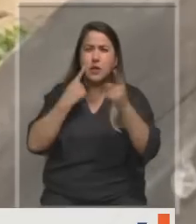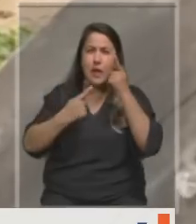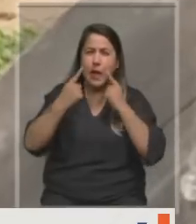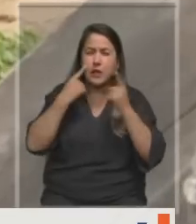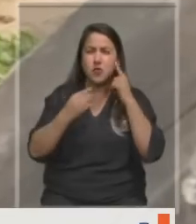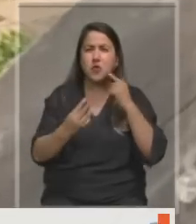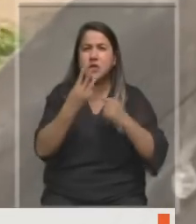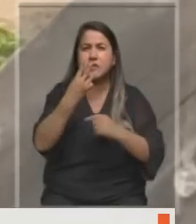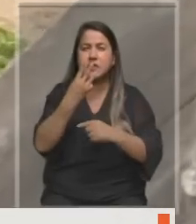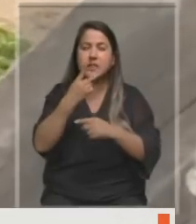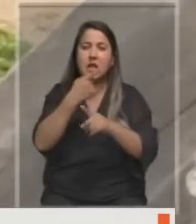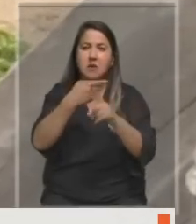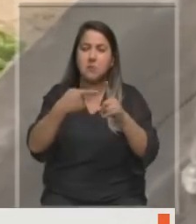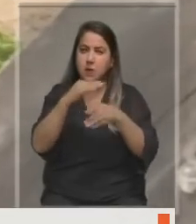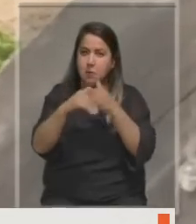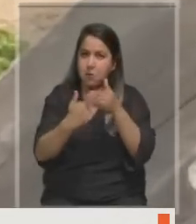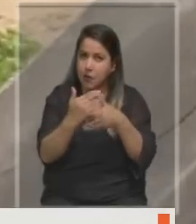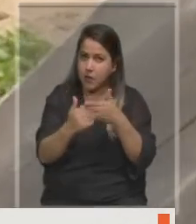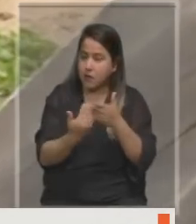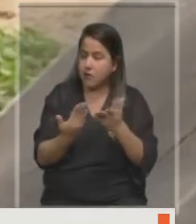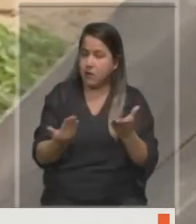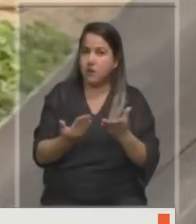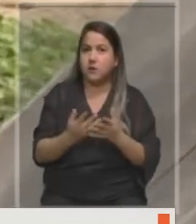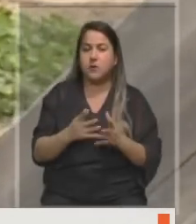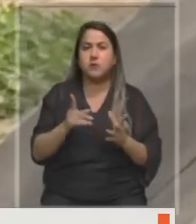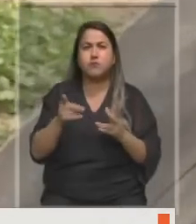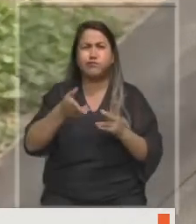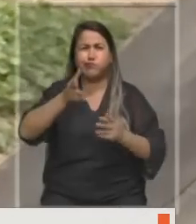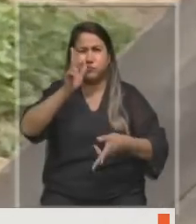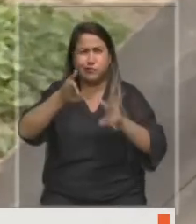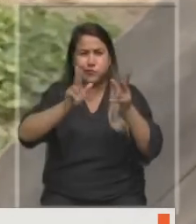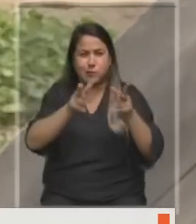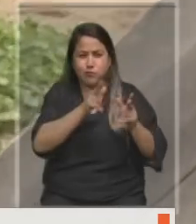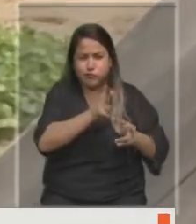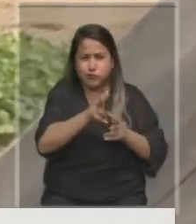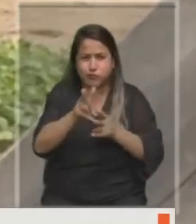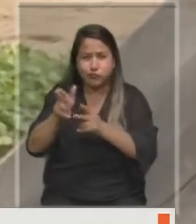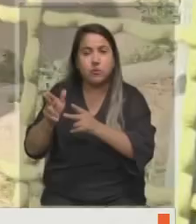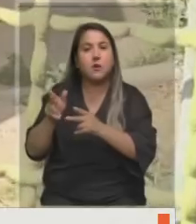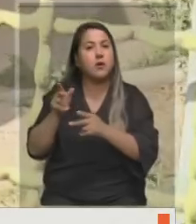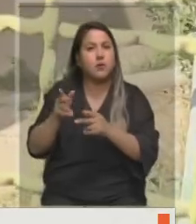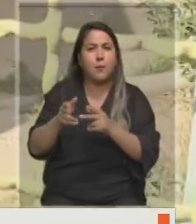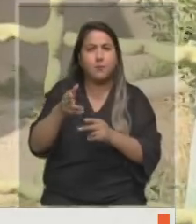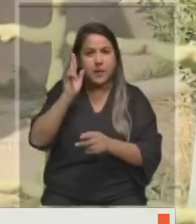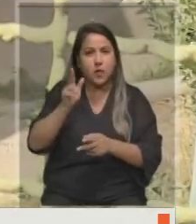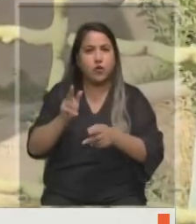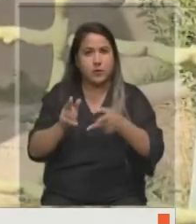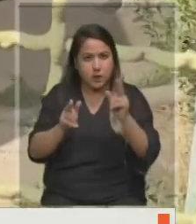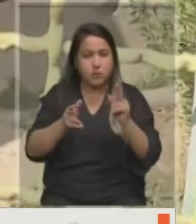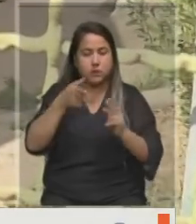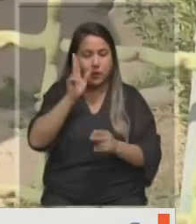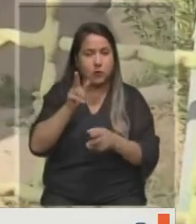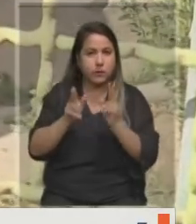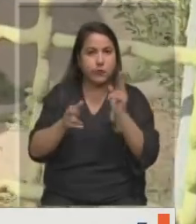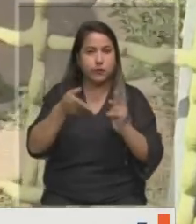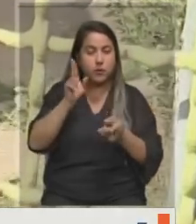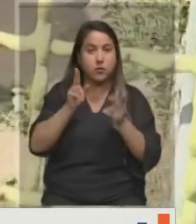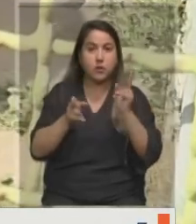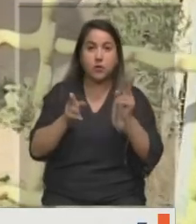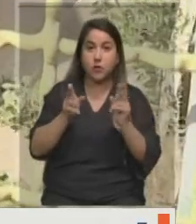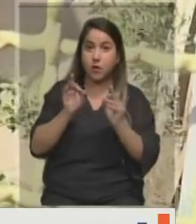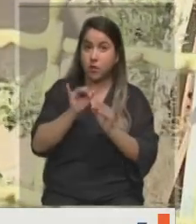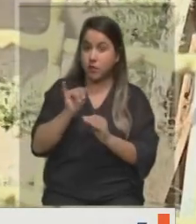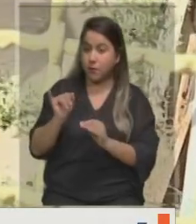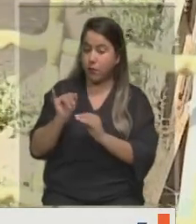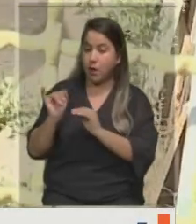gritos y cosas así bueno por la situación no tiro tiro tiro solamente el tiroteo y la llegada de